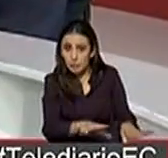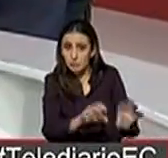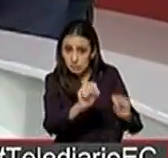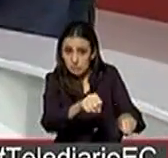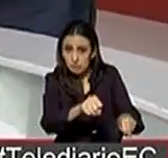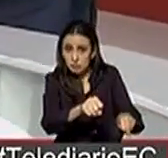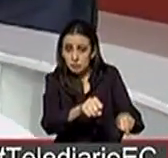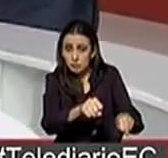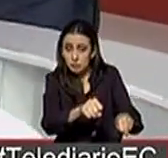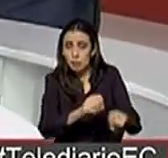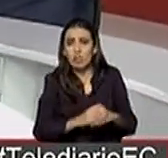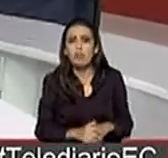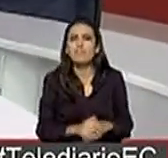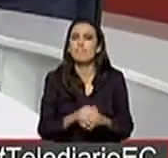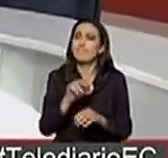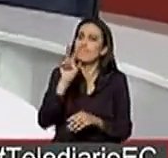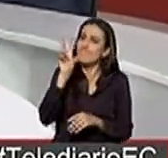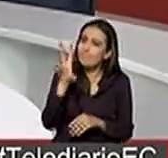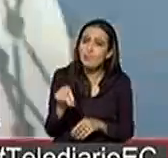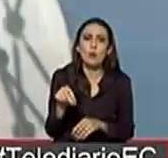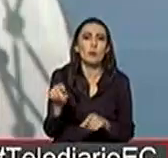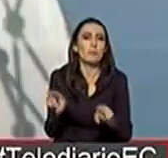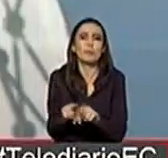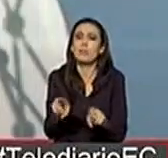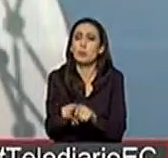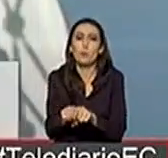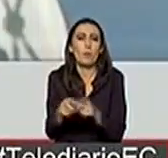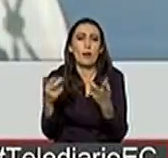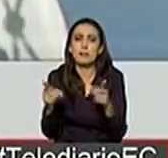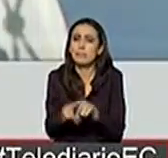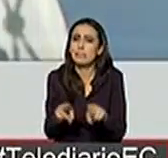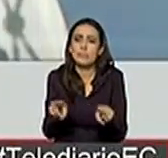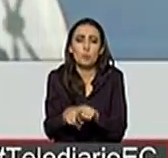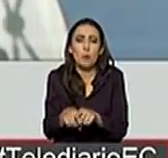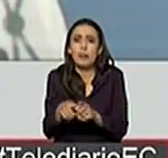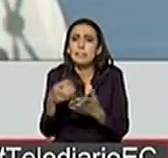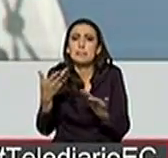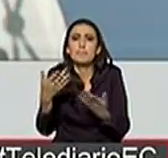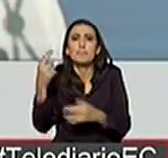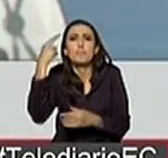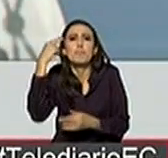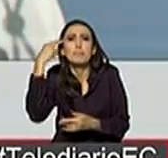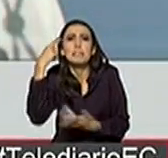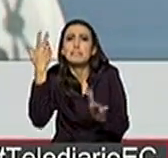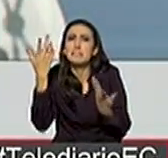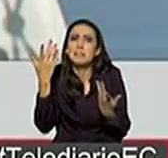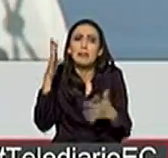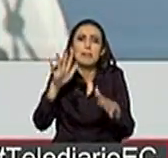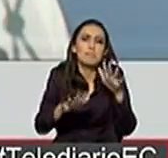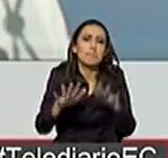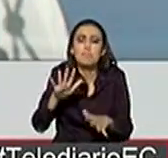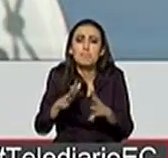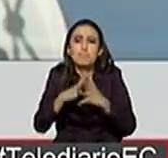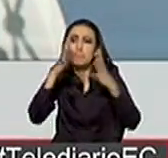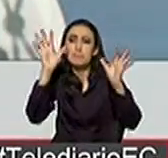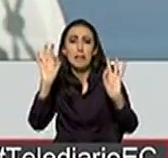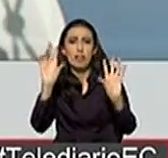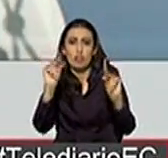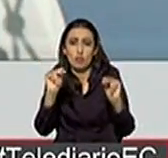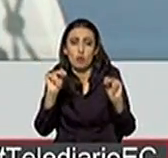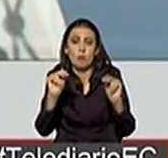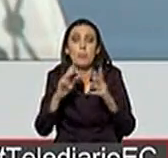es bien difícil porque sigue siendo es una lectura bastante simplista del fenómeno yo creo que todos ganamos en la medida en que nos hemos encaminado